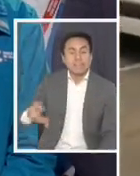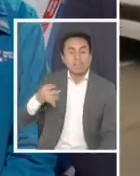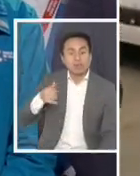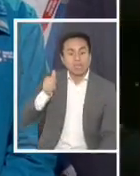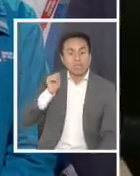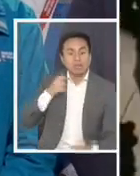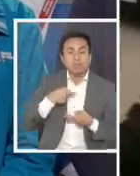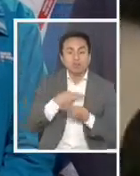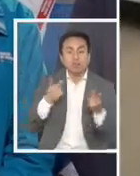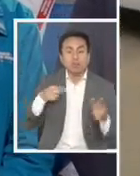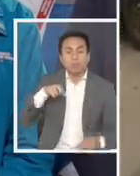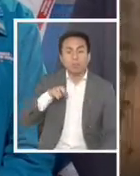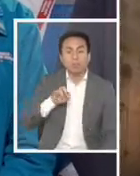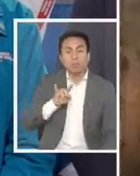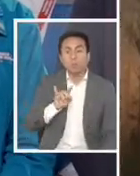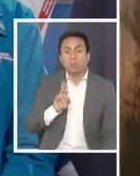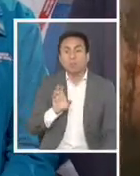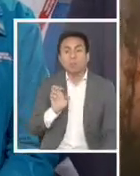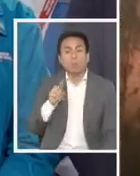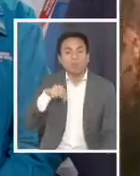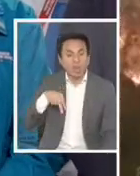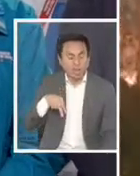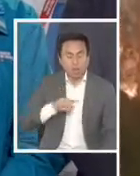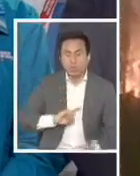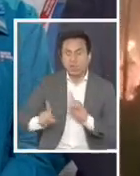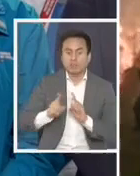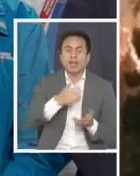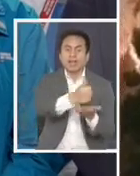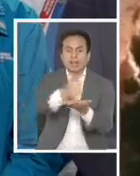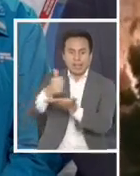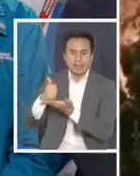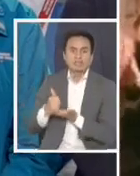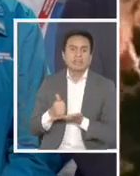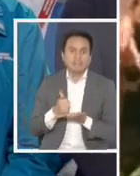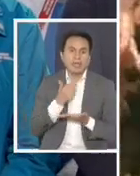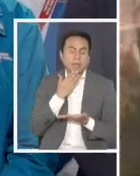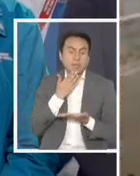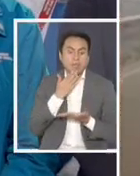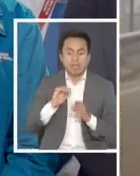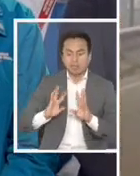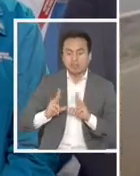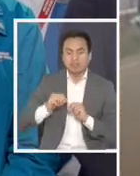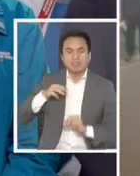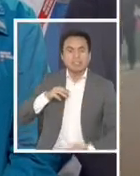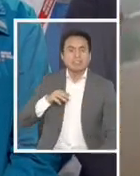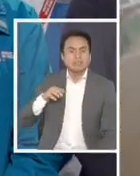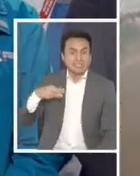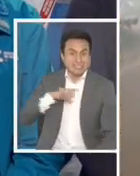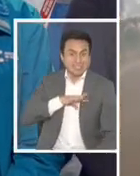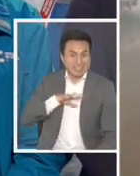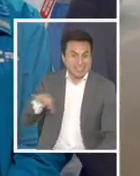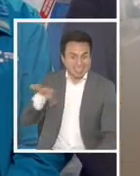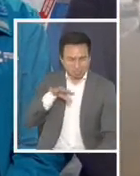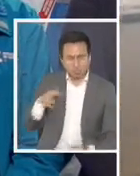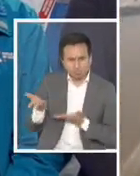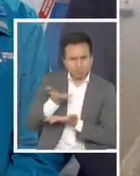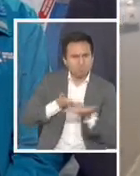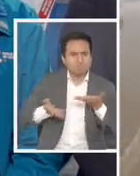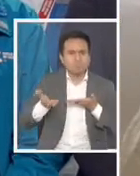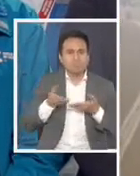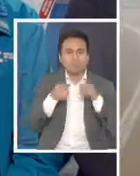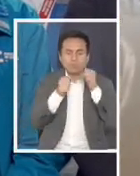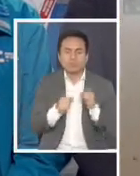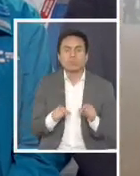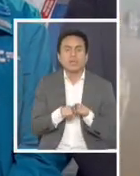cuando hace el anuncio en purén se está coordinando con alcaldes a través de la asociación chilena para poder